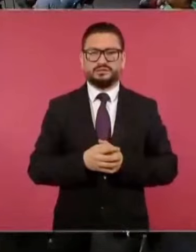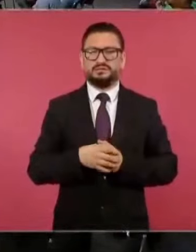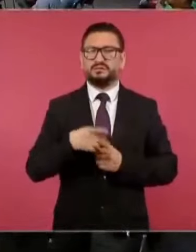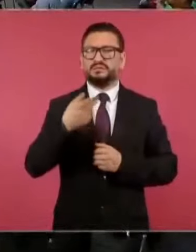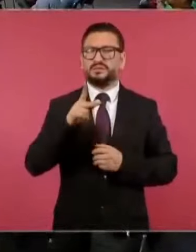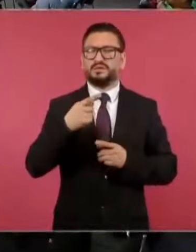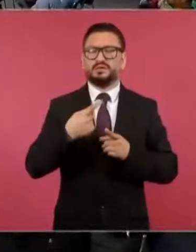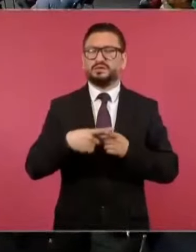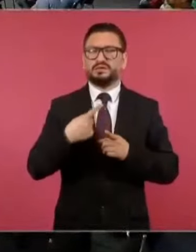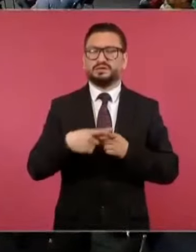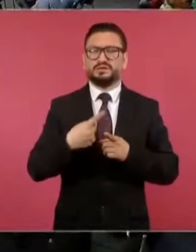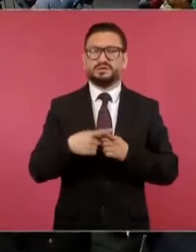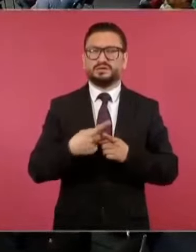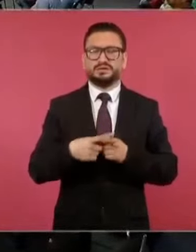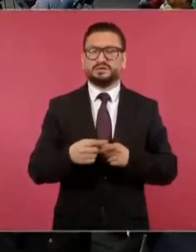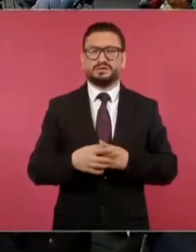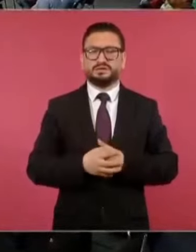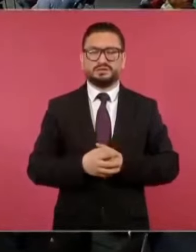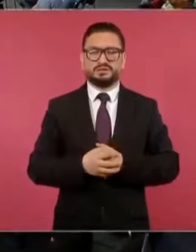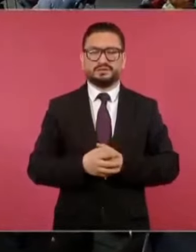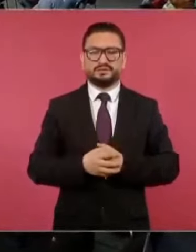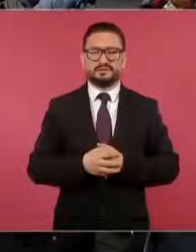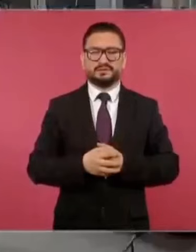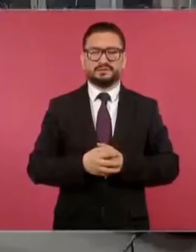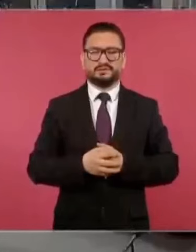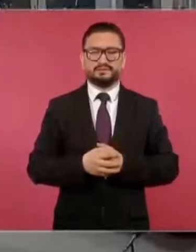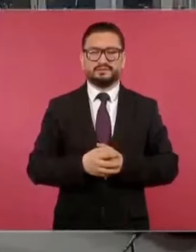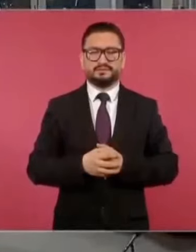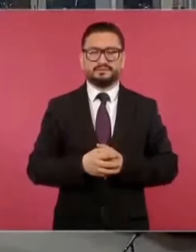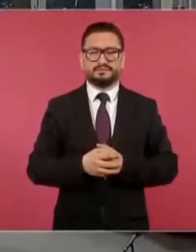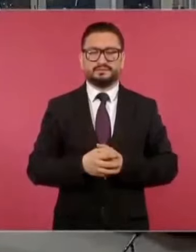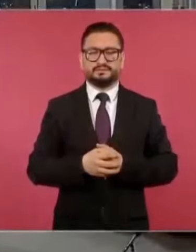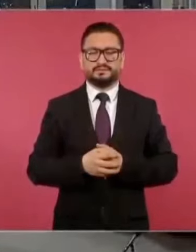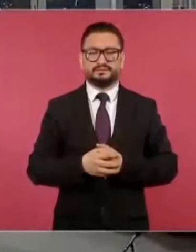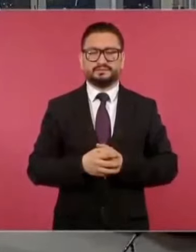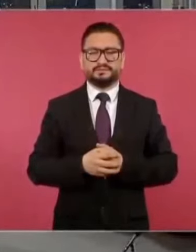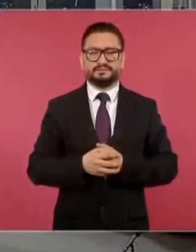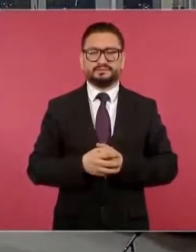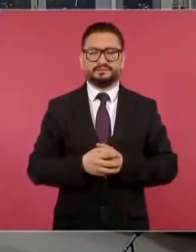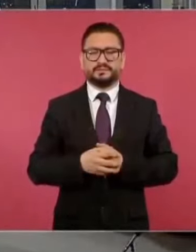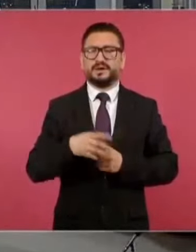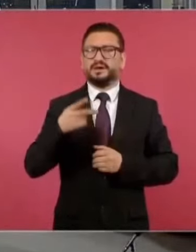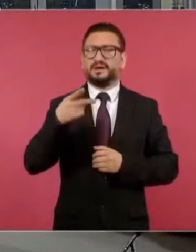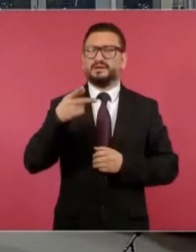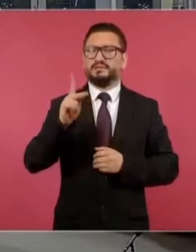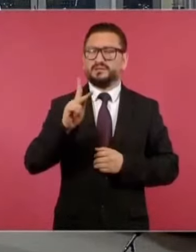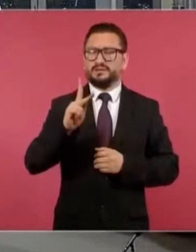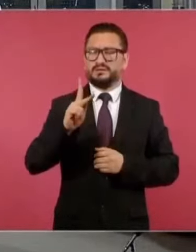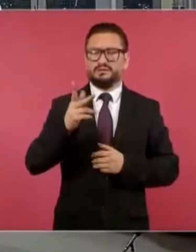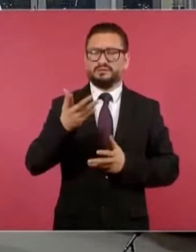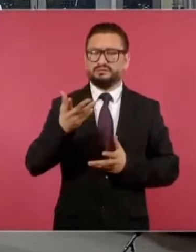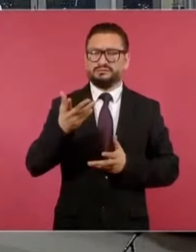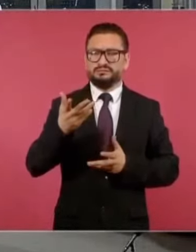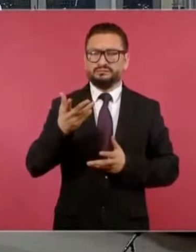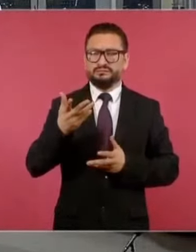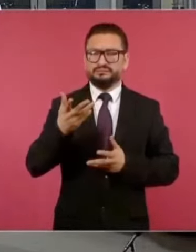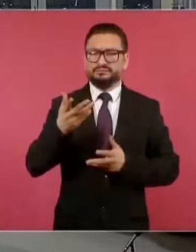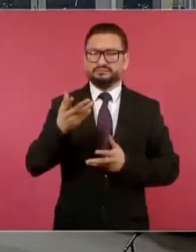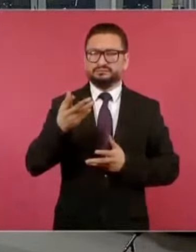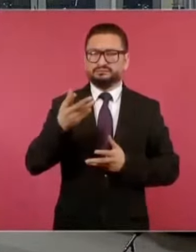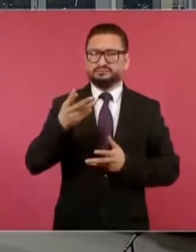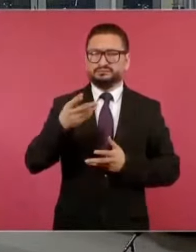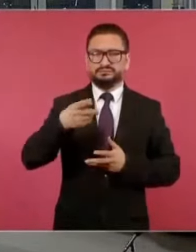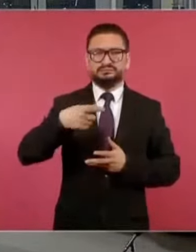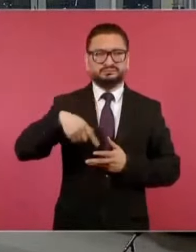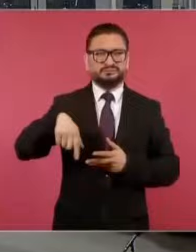quién fue? Bueno, Covarrubias sacó una encuesta. Pero de la